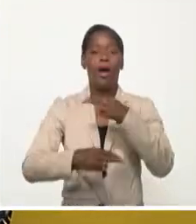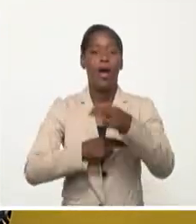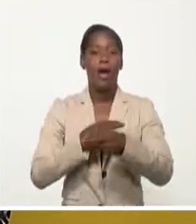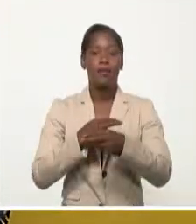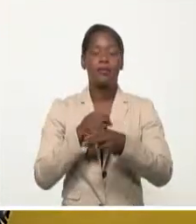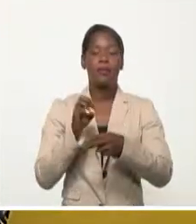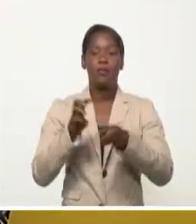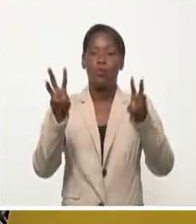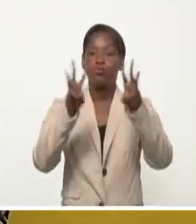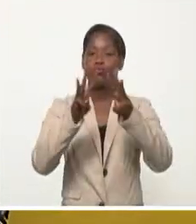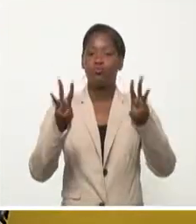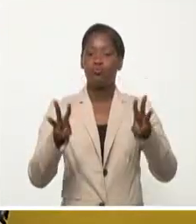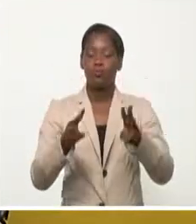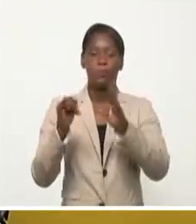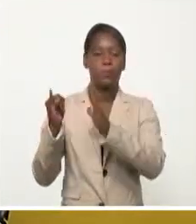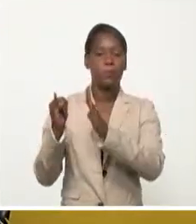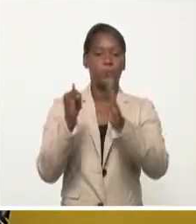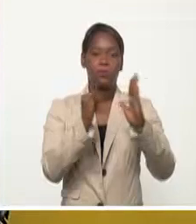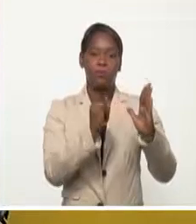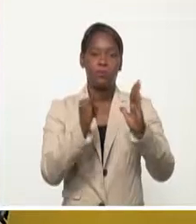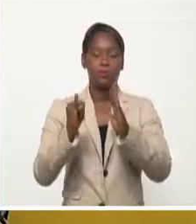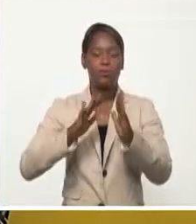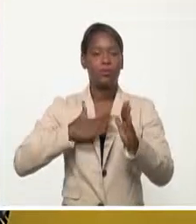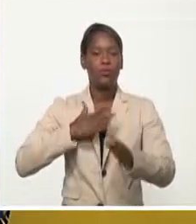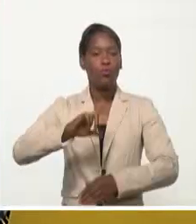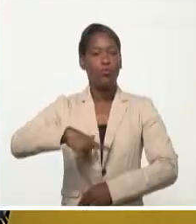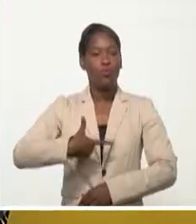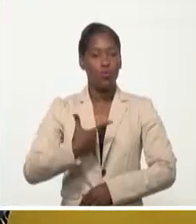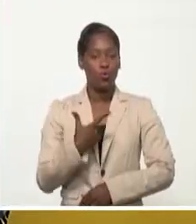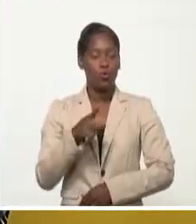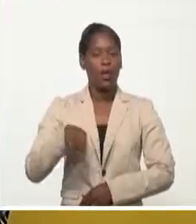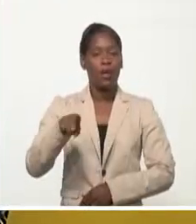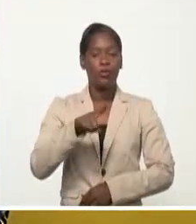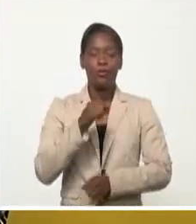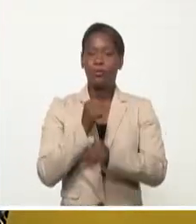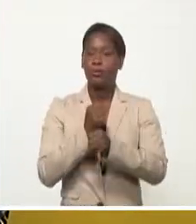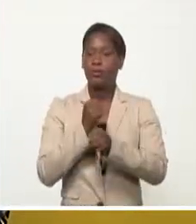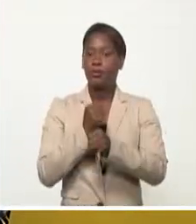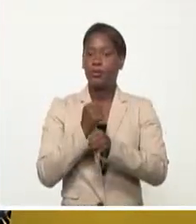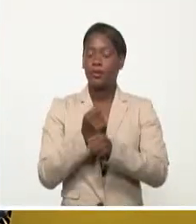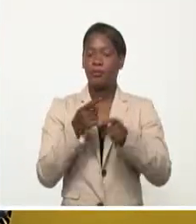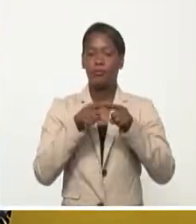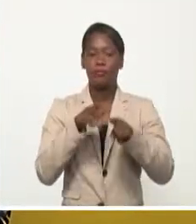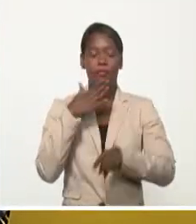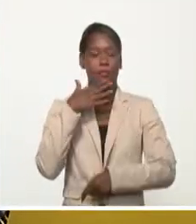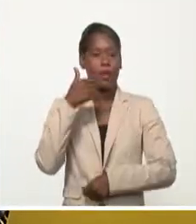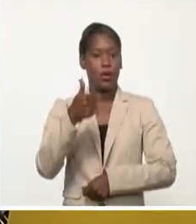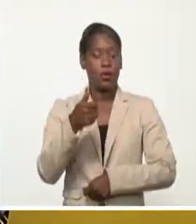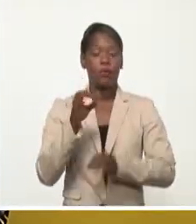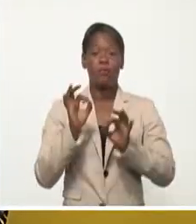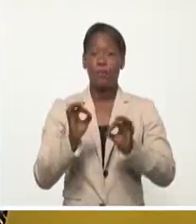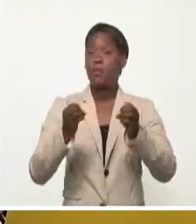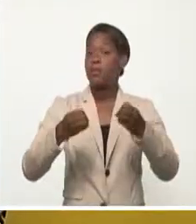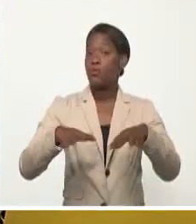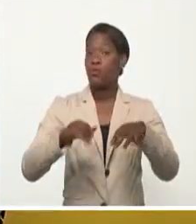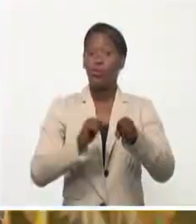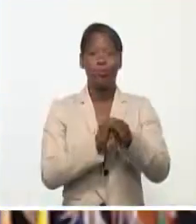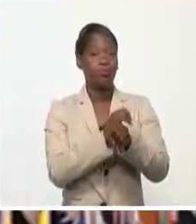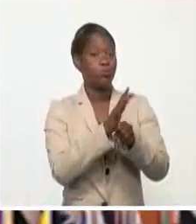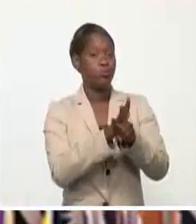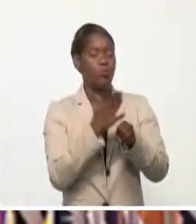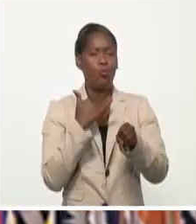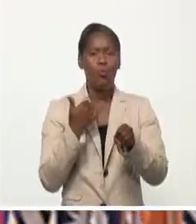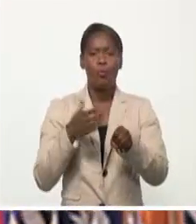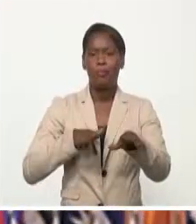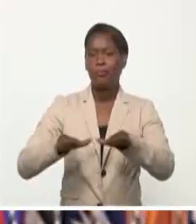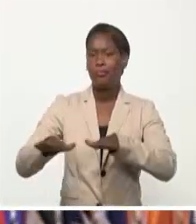Reconstruir mejor hacia un sector cultural más resiliente y de mayor impacto en el contexto de la COVID-19 y la década de acción.